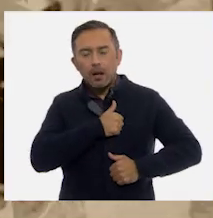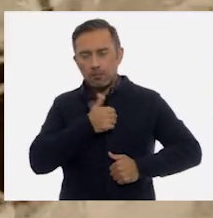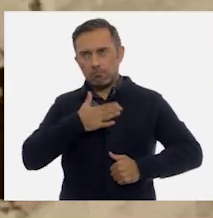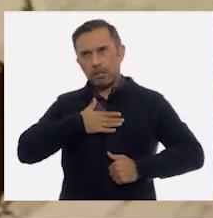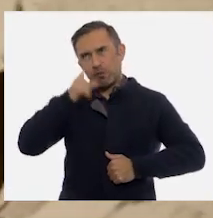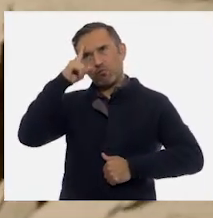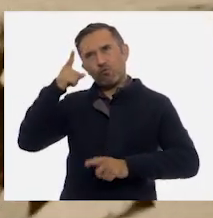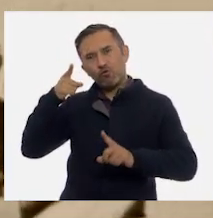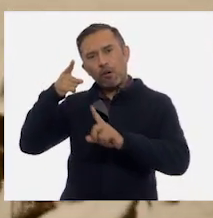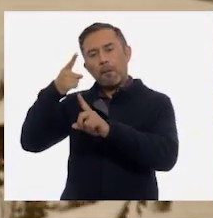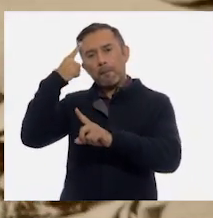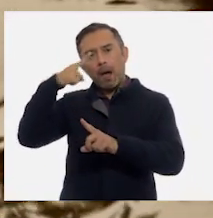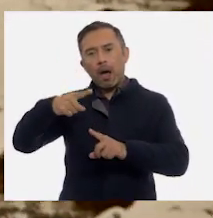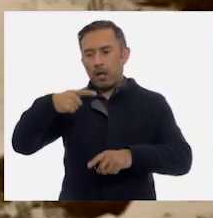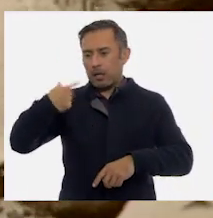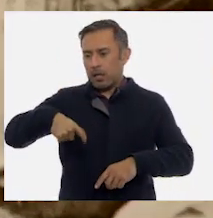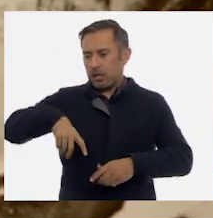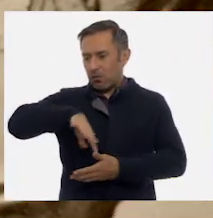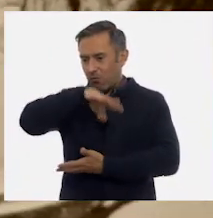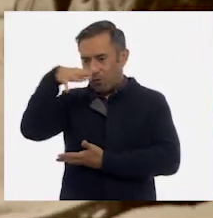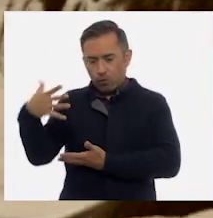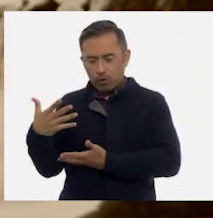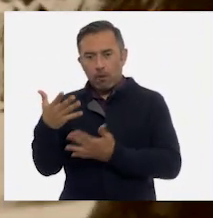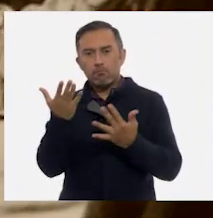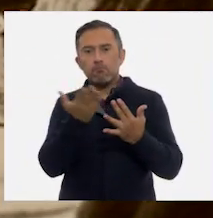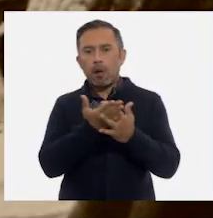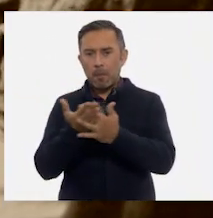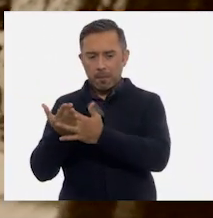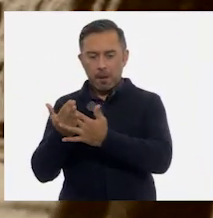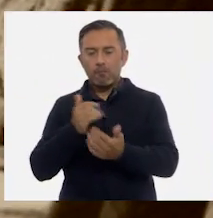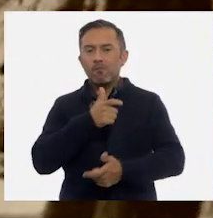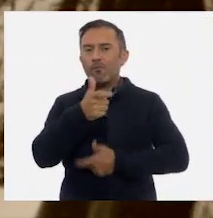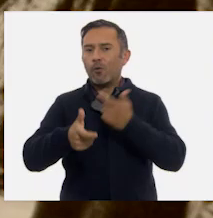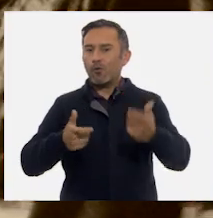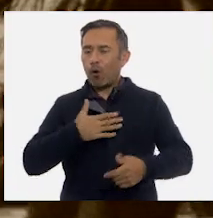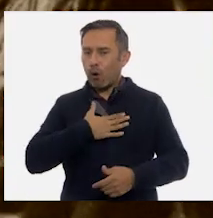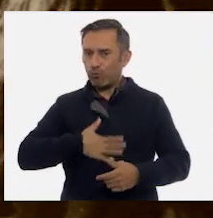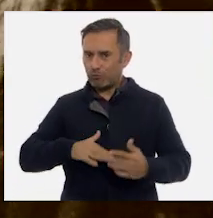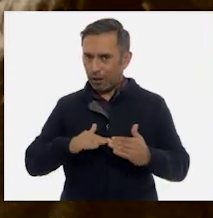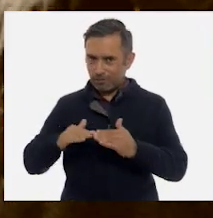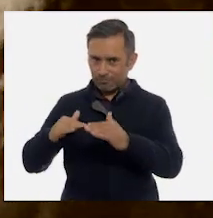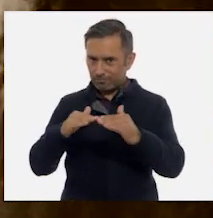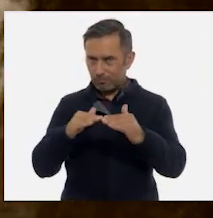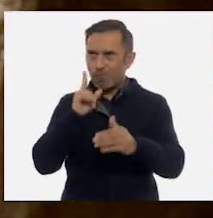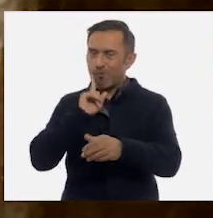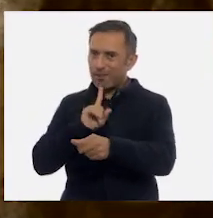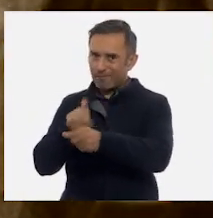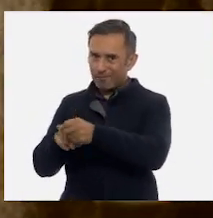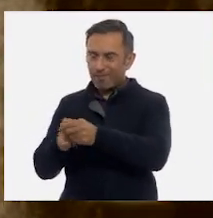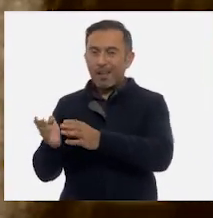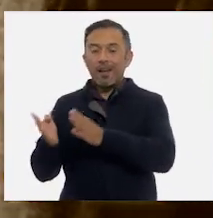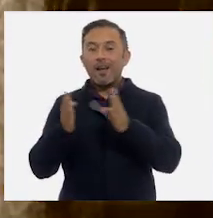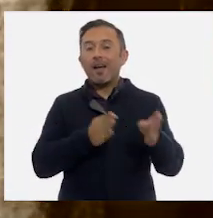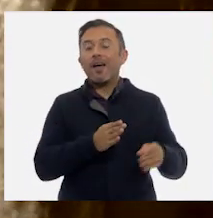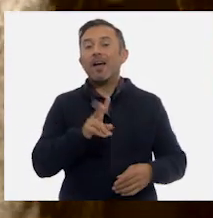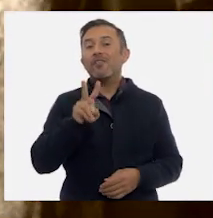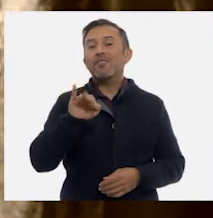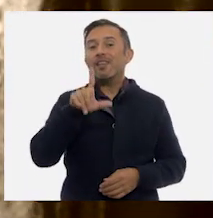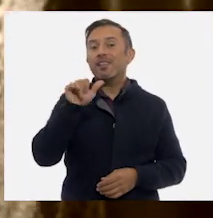justa distribución de la riqueza. Las soldaderas villistas, pertenecientes al ejército de la División del Norte,